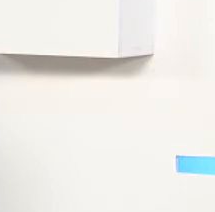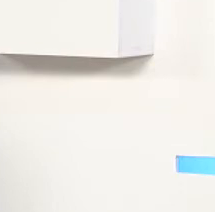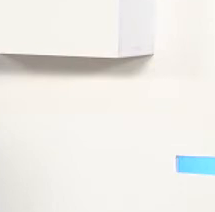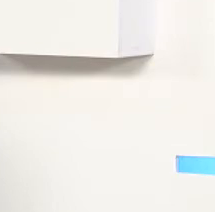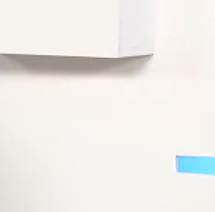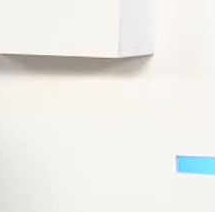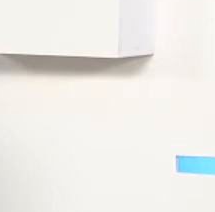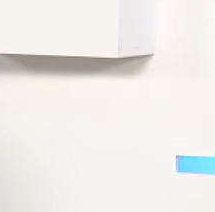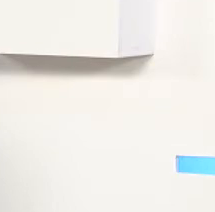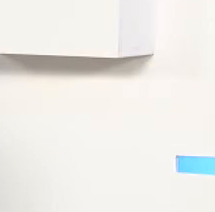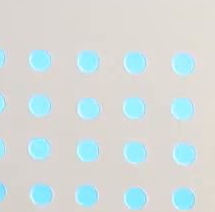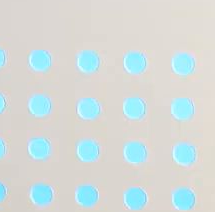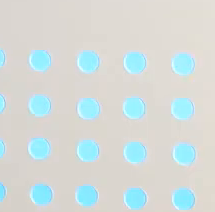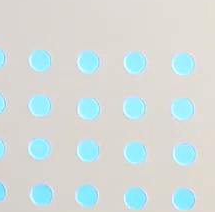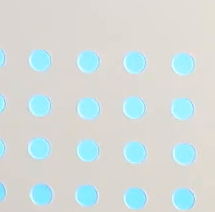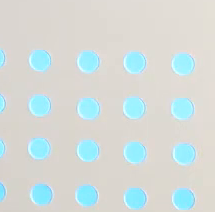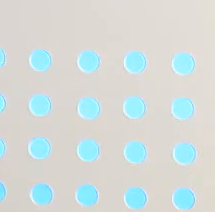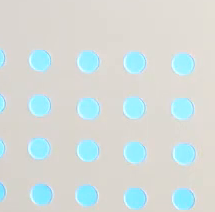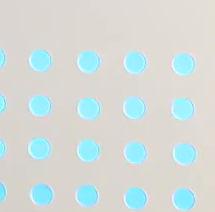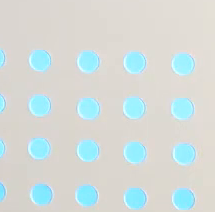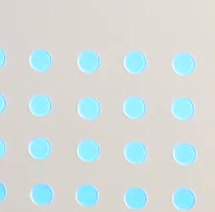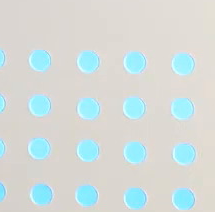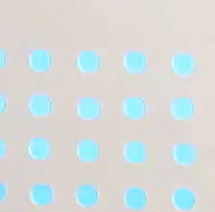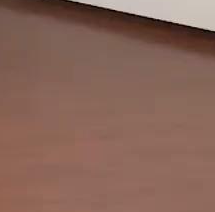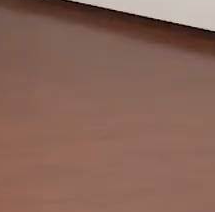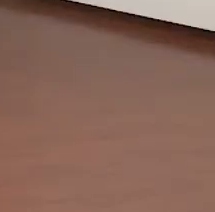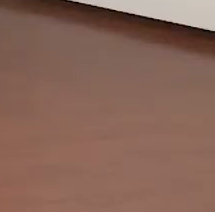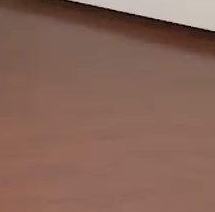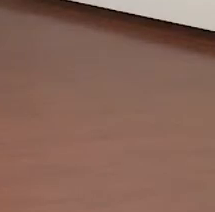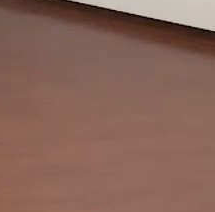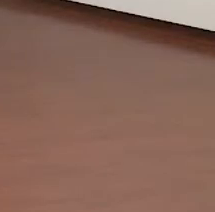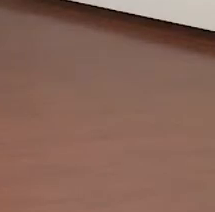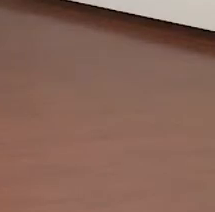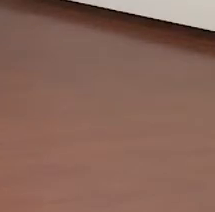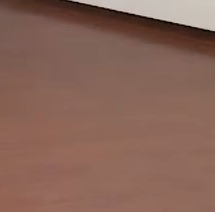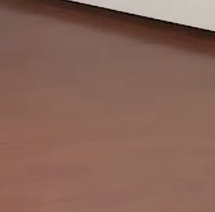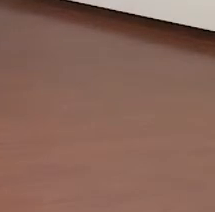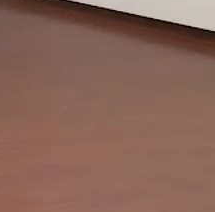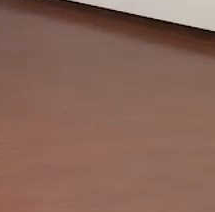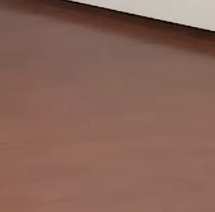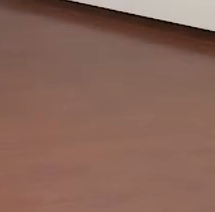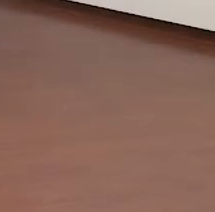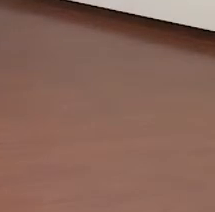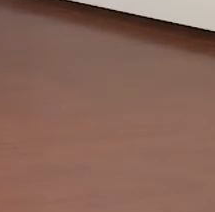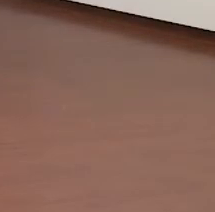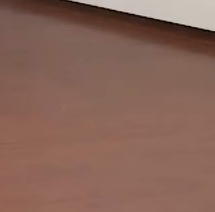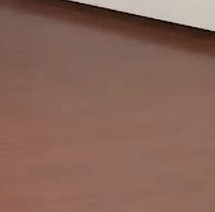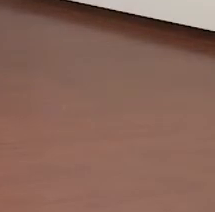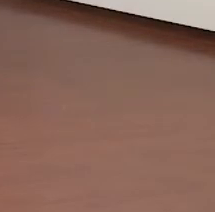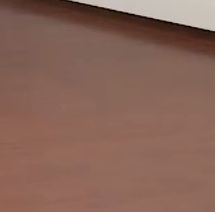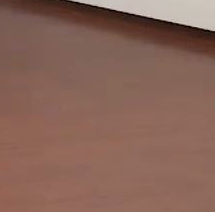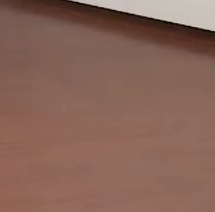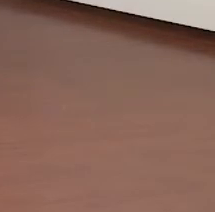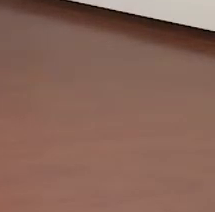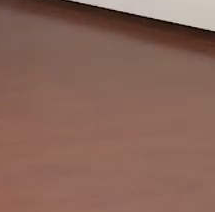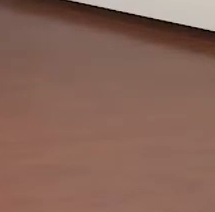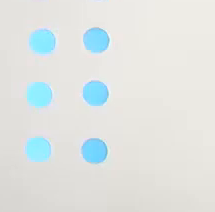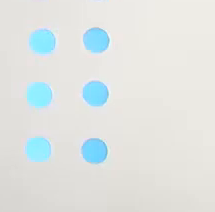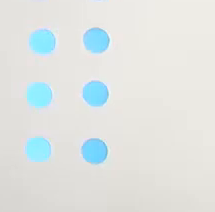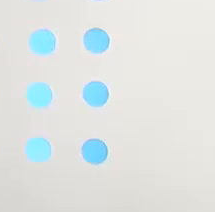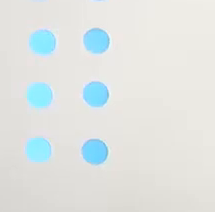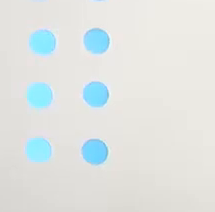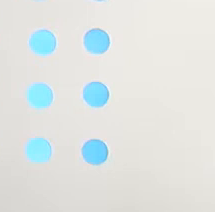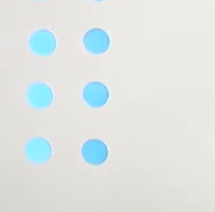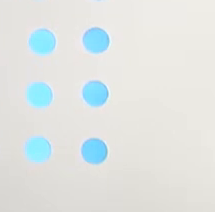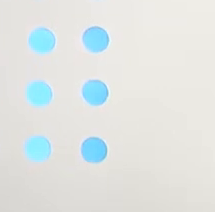esta enfermedad. Es más común, perdón, que le cuento, es reacciones locales pero no de este tipo, porque serían reacciones